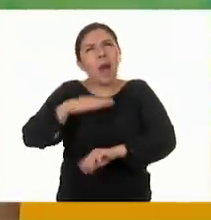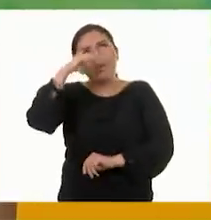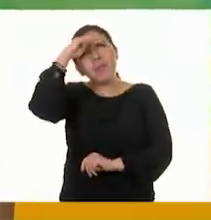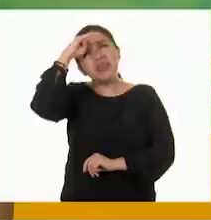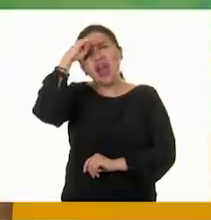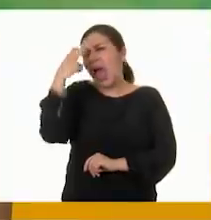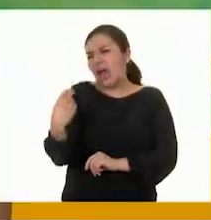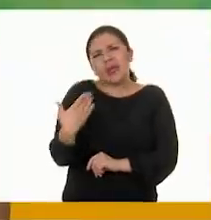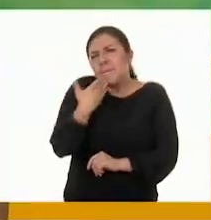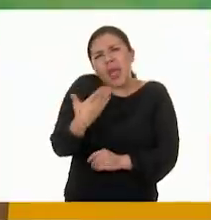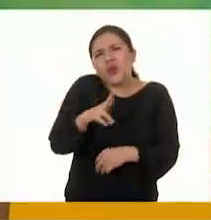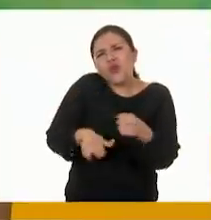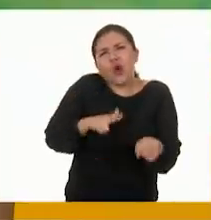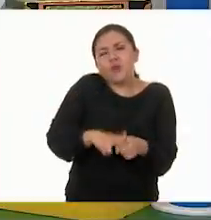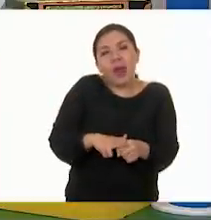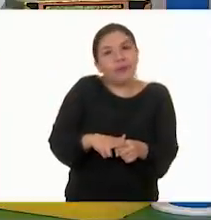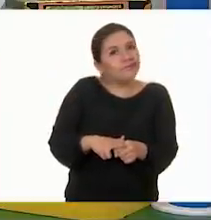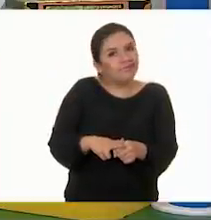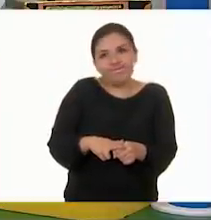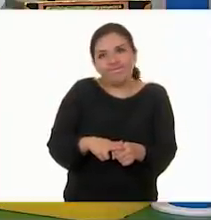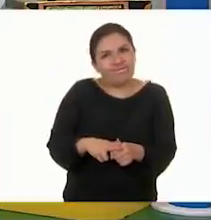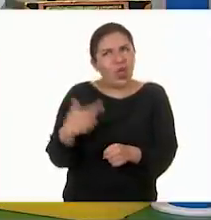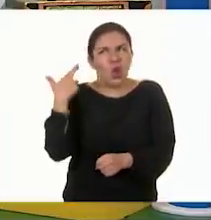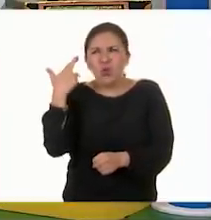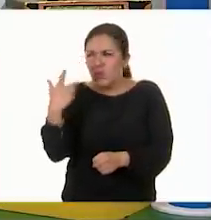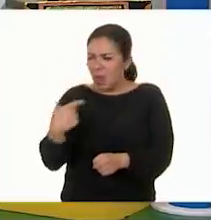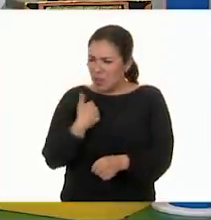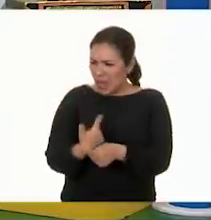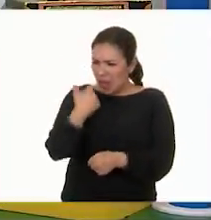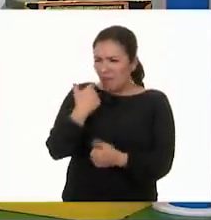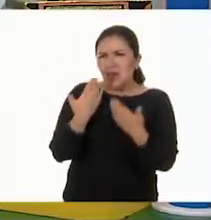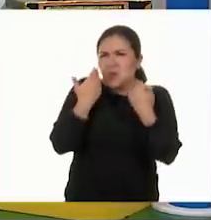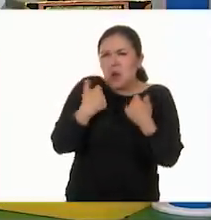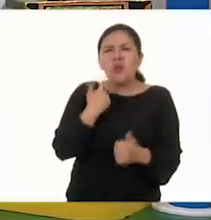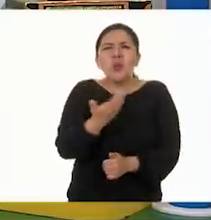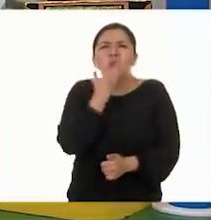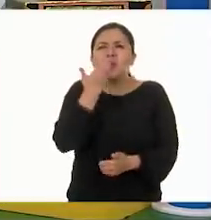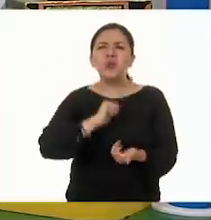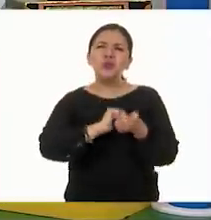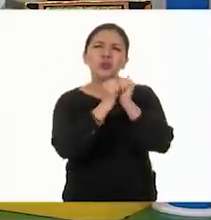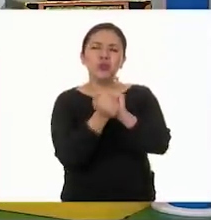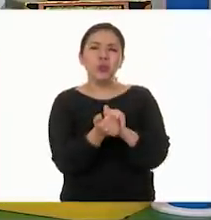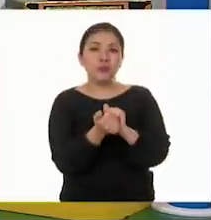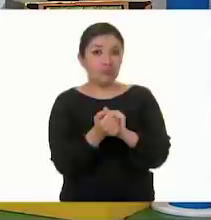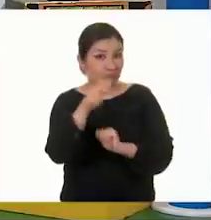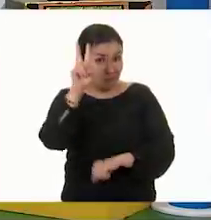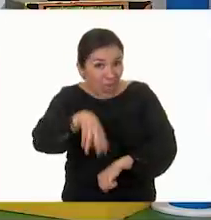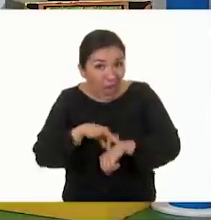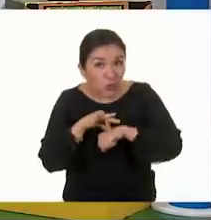que está bien, que ese ruido no nos afecta o nos acostumbramos, cuando la